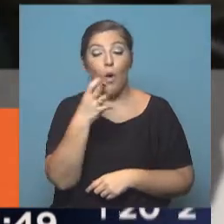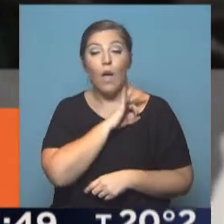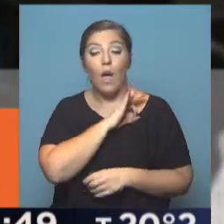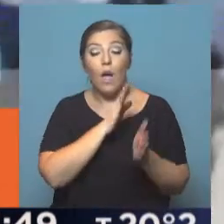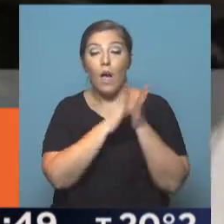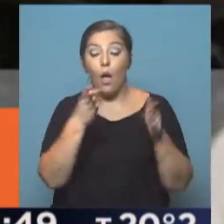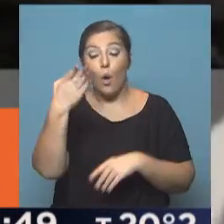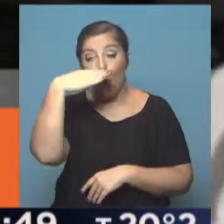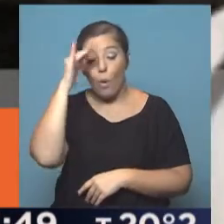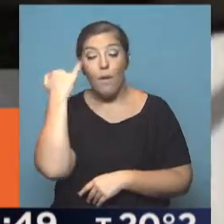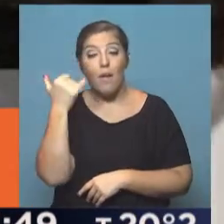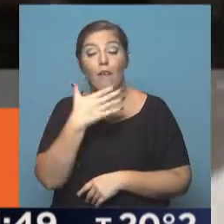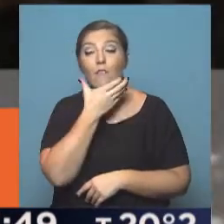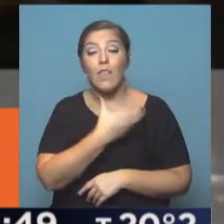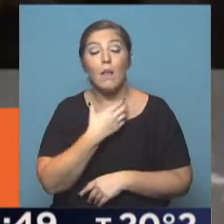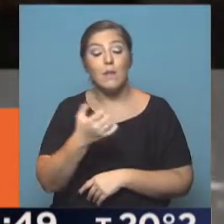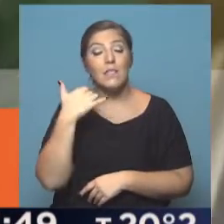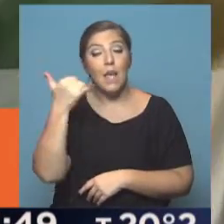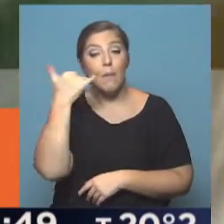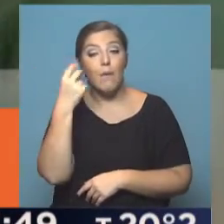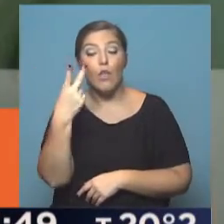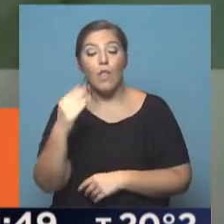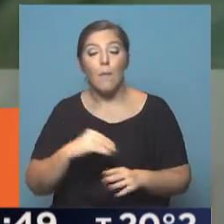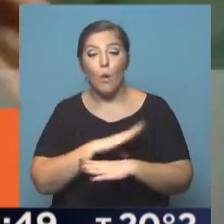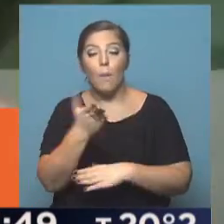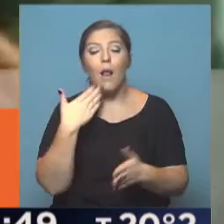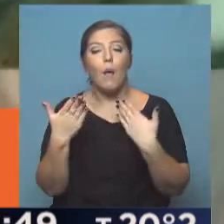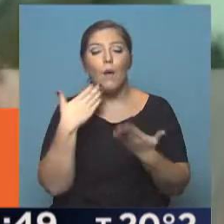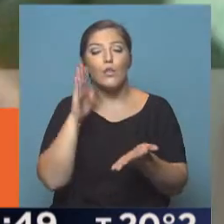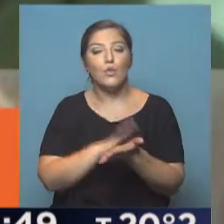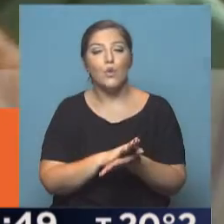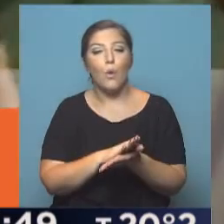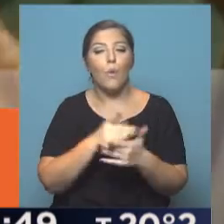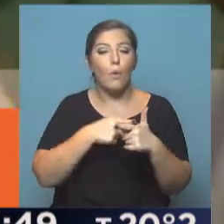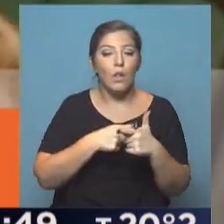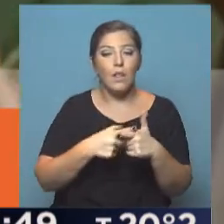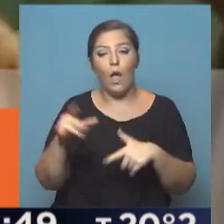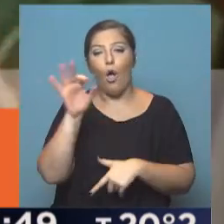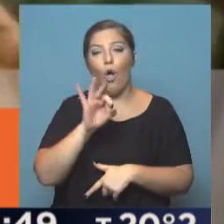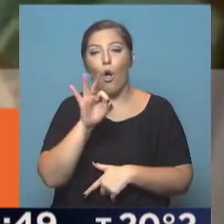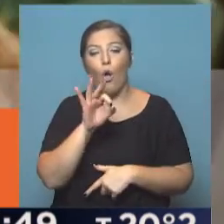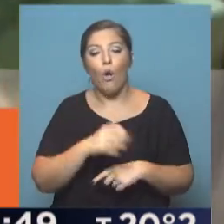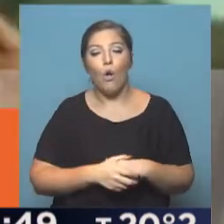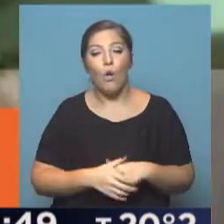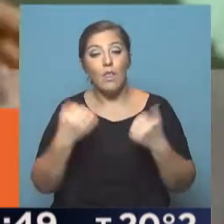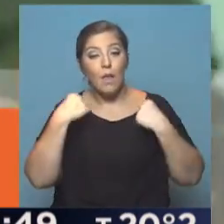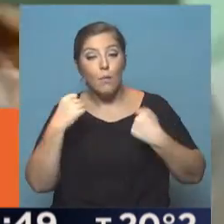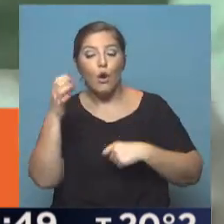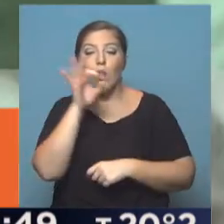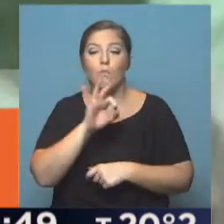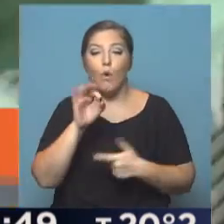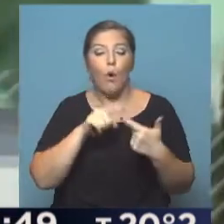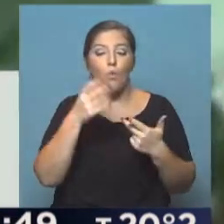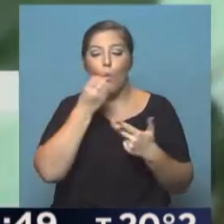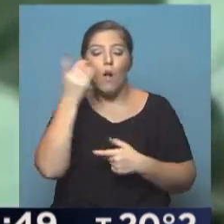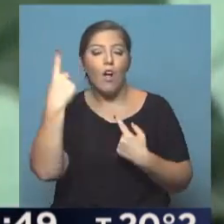y Fidel me llamaba a las 2 de la mañana para hablar de política o de deporte o lo